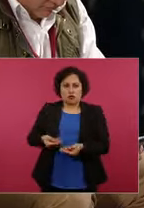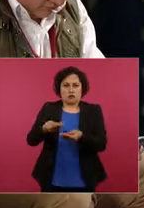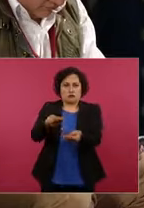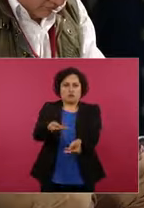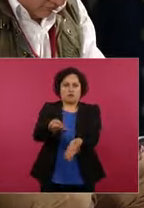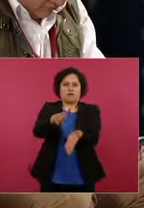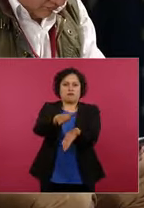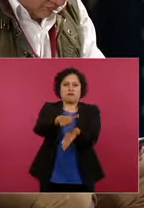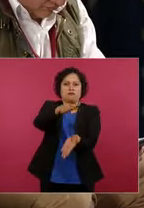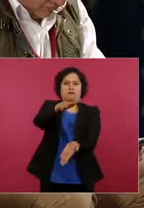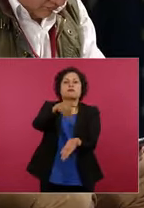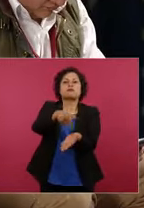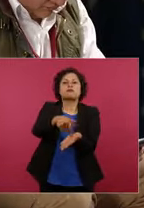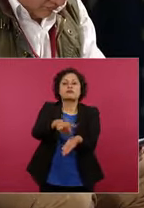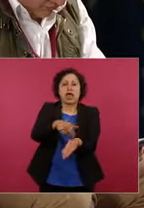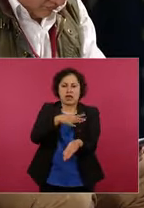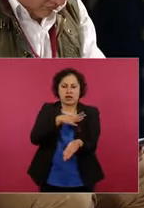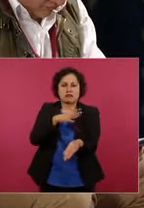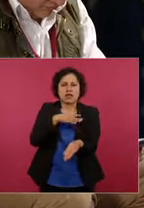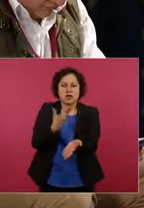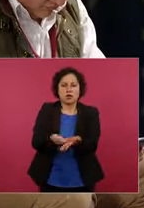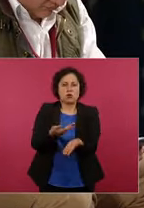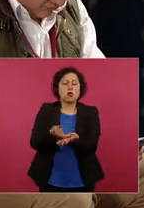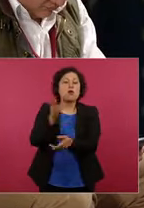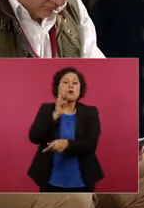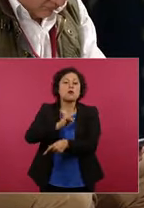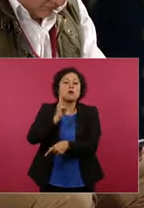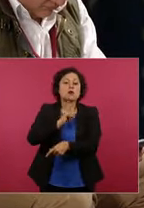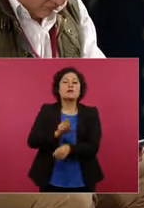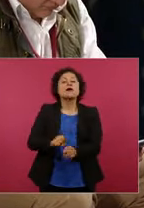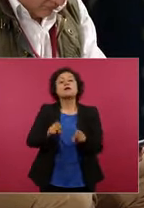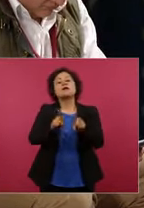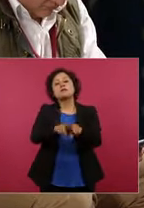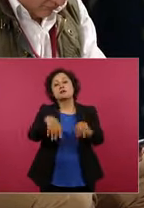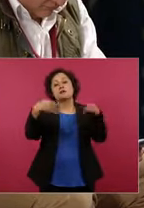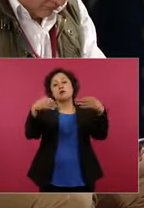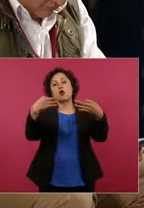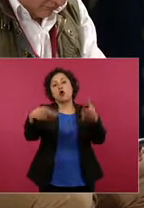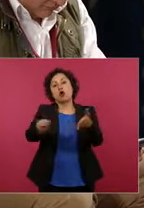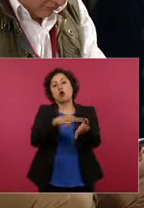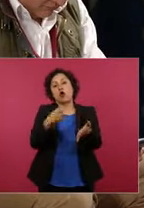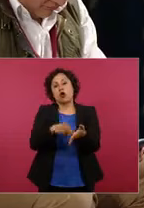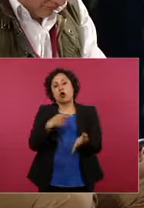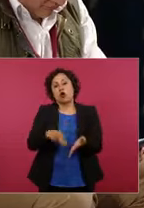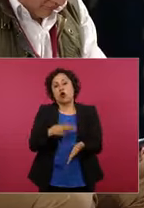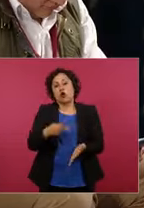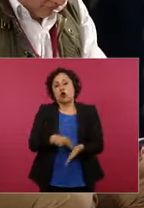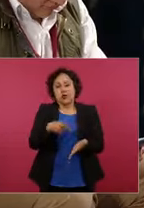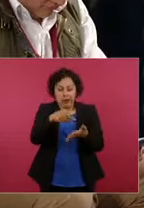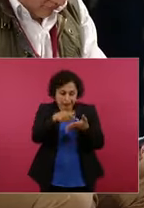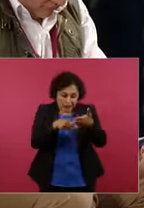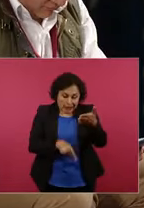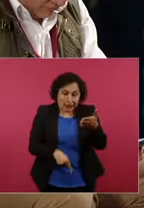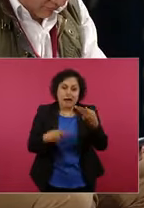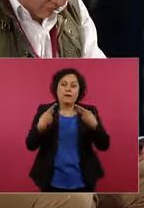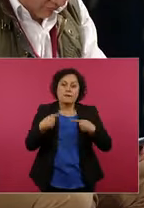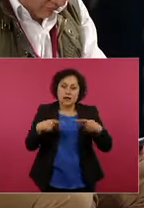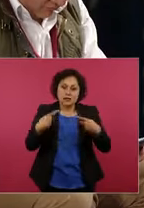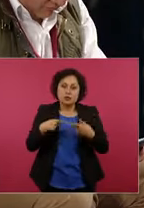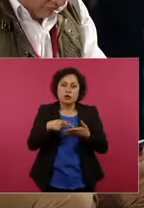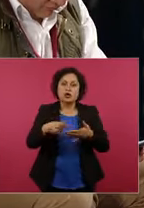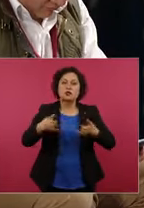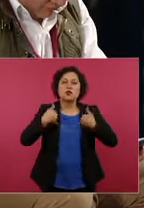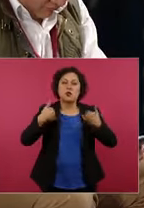Y las firmas de todos, la mayoría de los que están firmando son jóvenes que iban a practicar el surf,